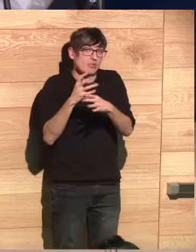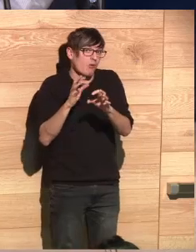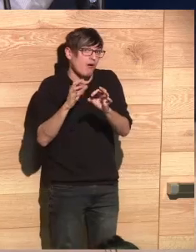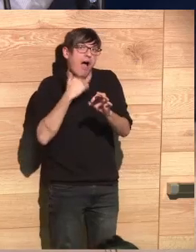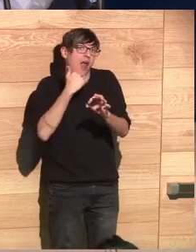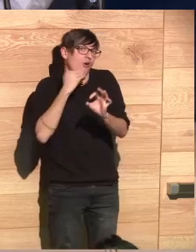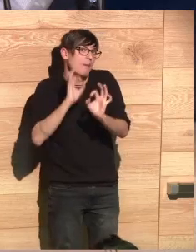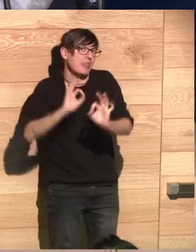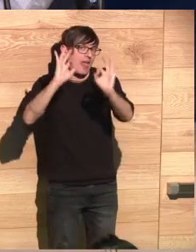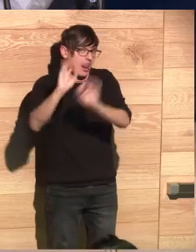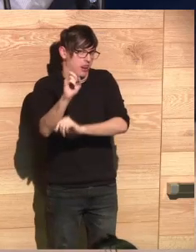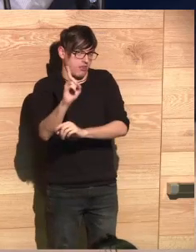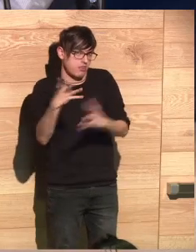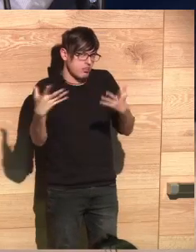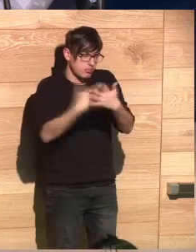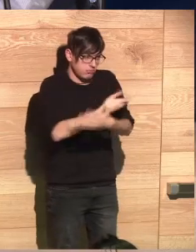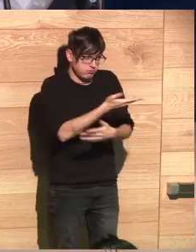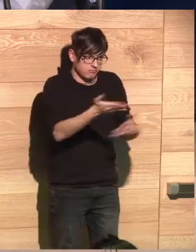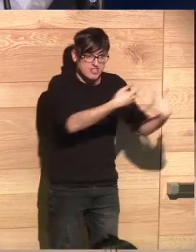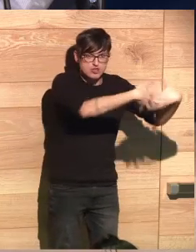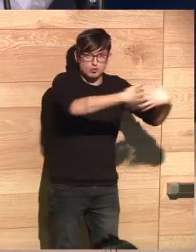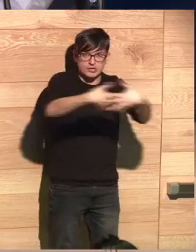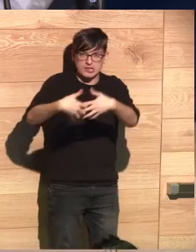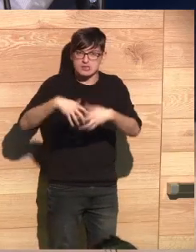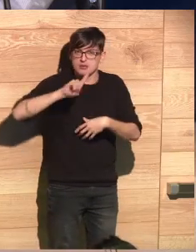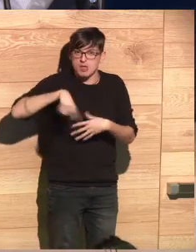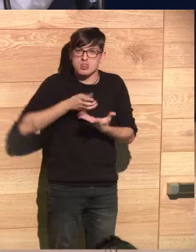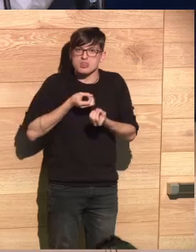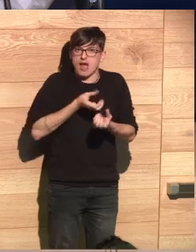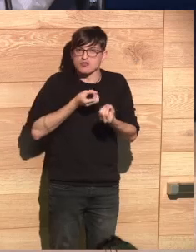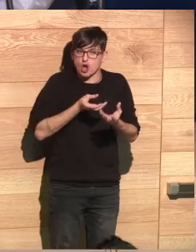en ese sentido. Y luego están todos los datos de consumo de